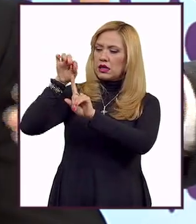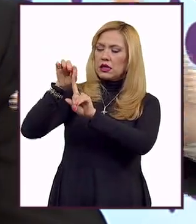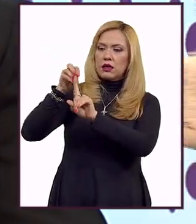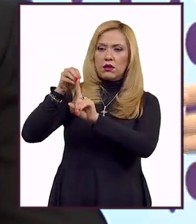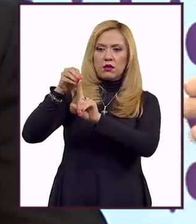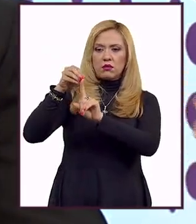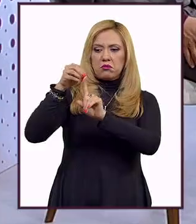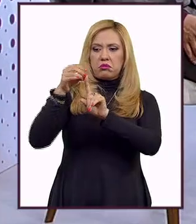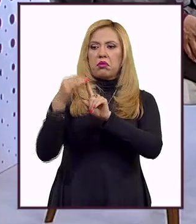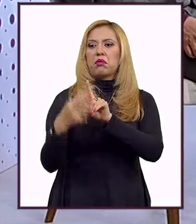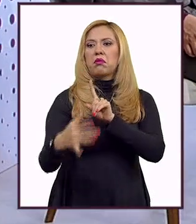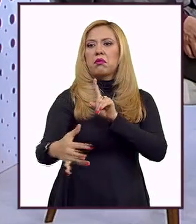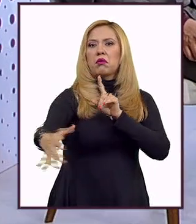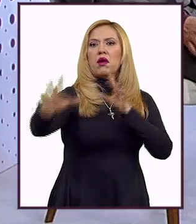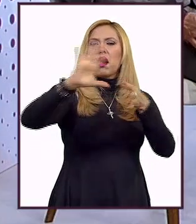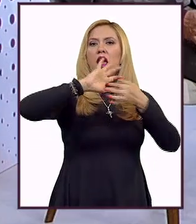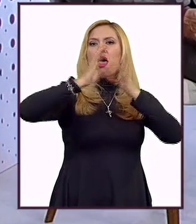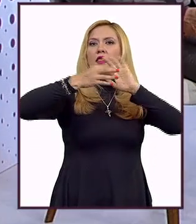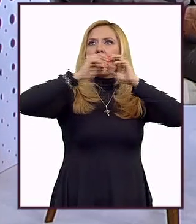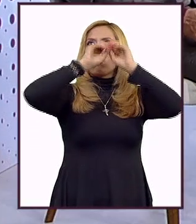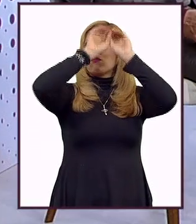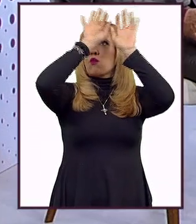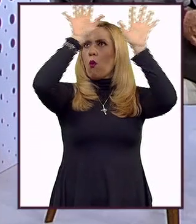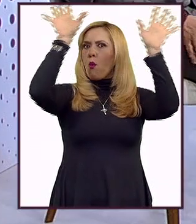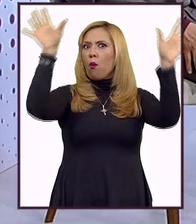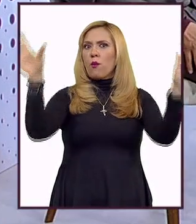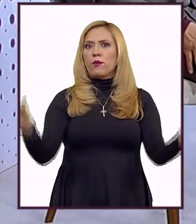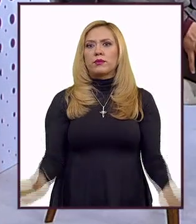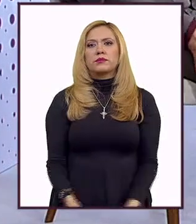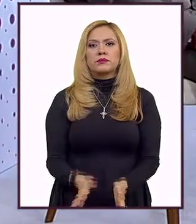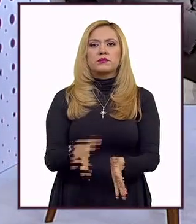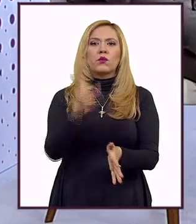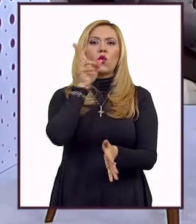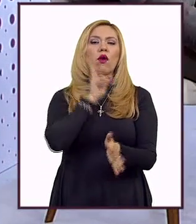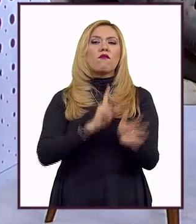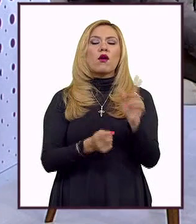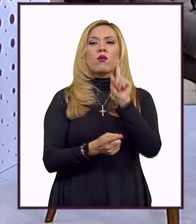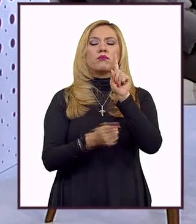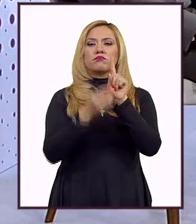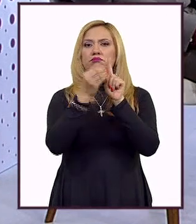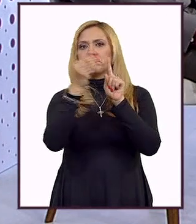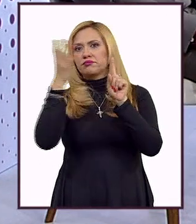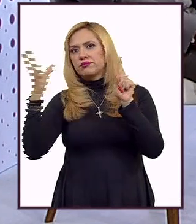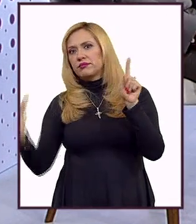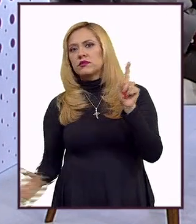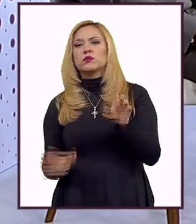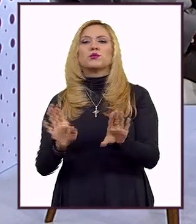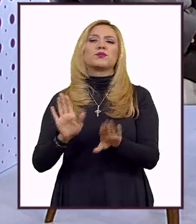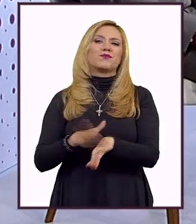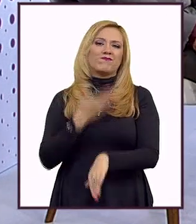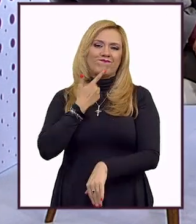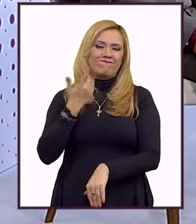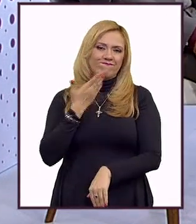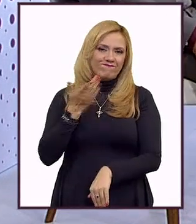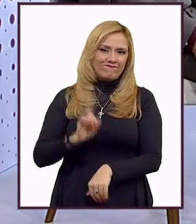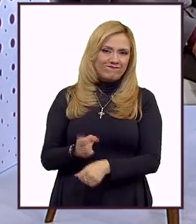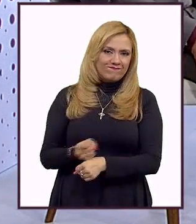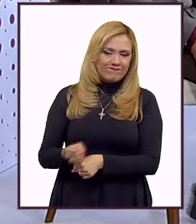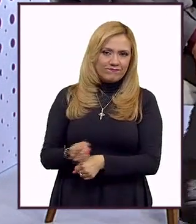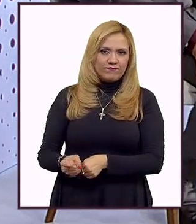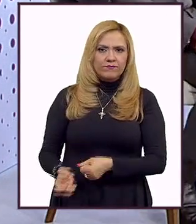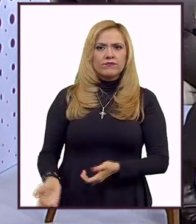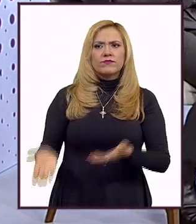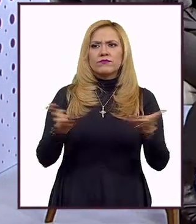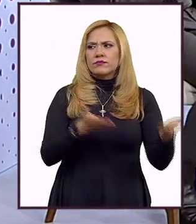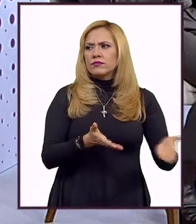cae toda la cadena, no solamente la prueba directa obtenida a través de ello. Claro. Juan Carlos, se ha mencionado, ¿quieres ahondar en...?